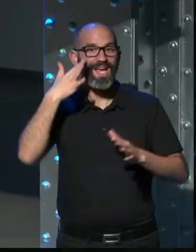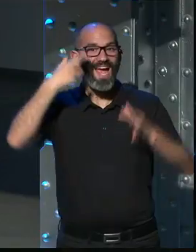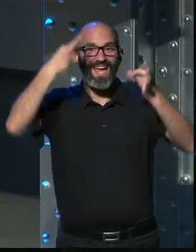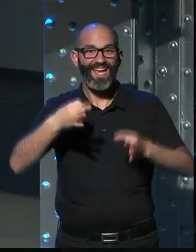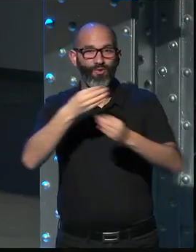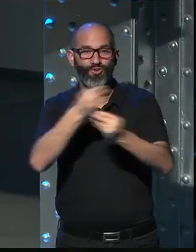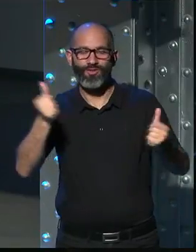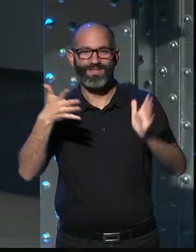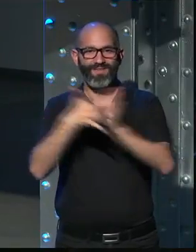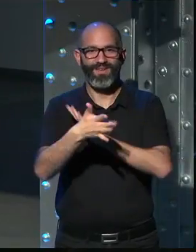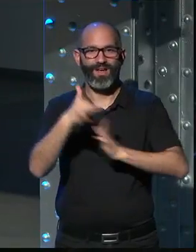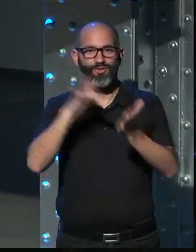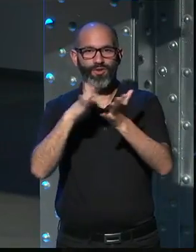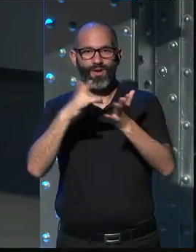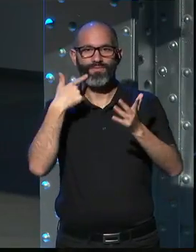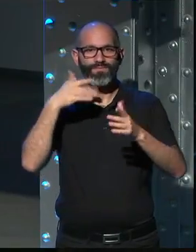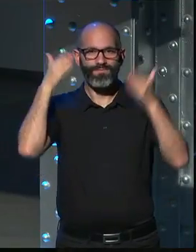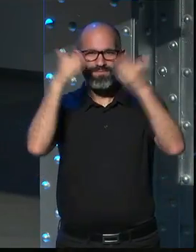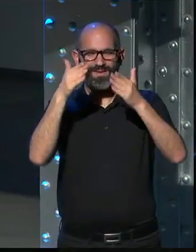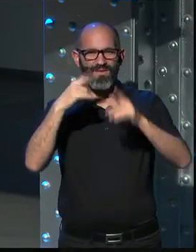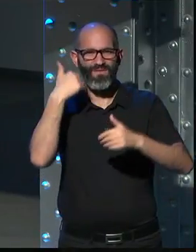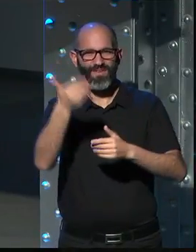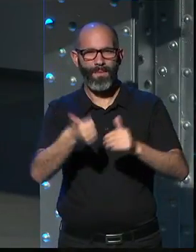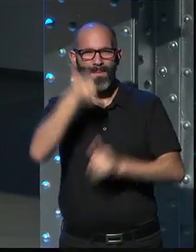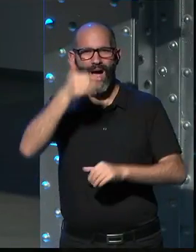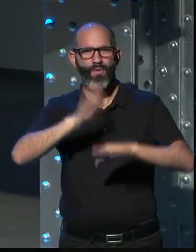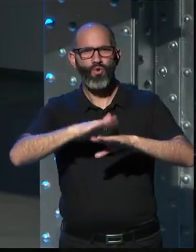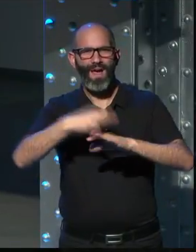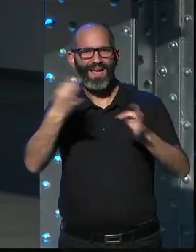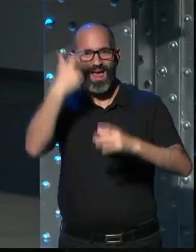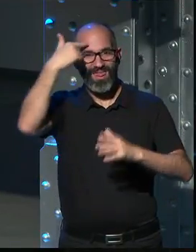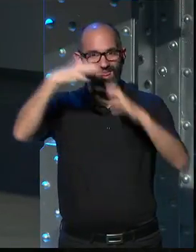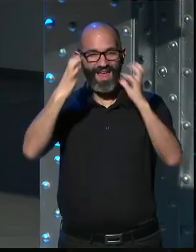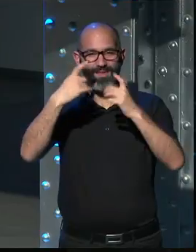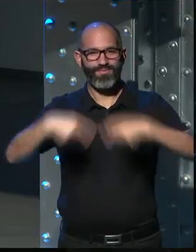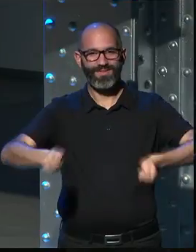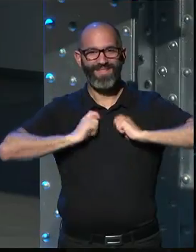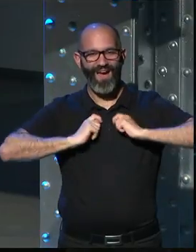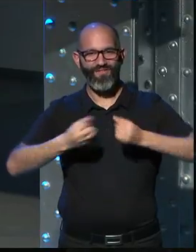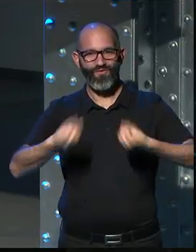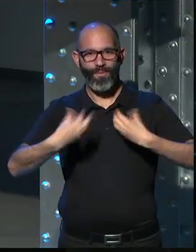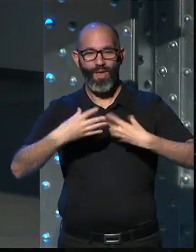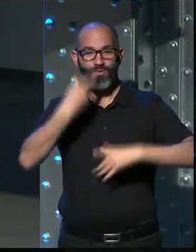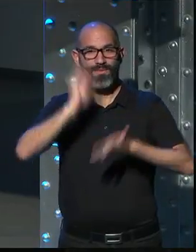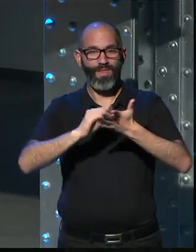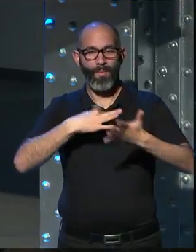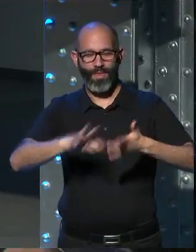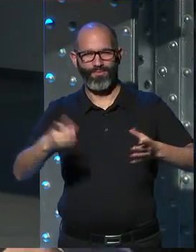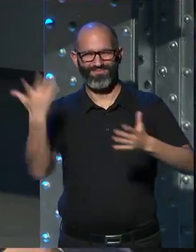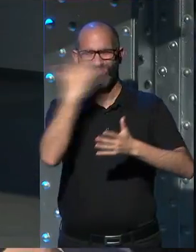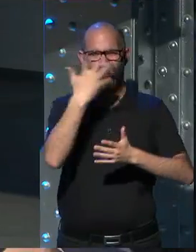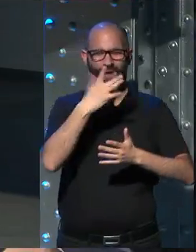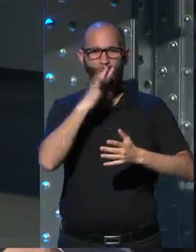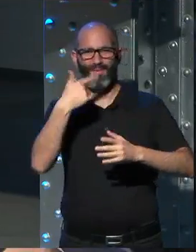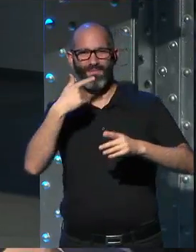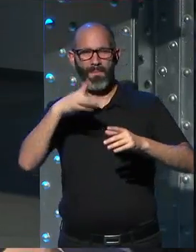una distorsión que se está volviendo cada vez más fea, se está ocurriendo en nuestro cerebro. Podemos convencernos mirando a las caras directamente y vemos